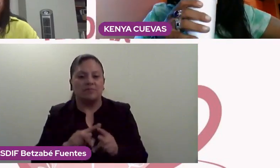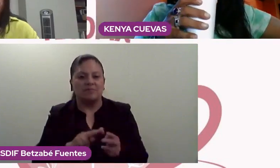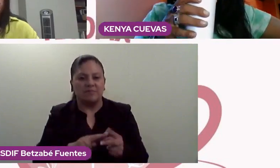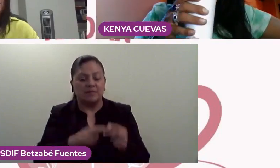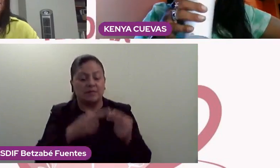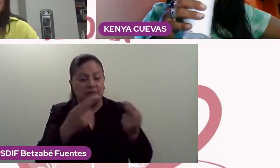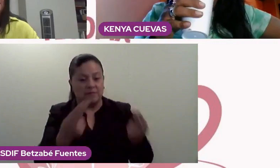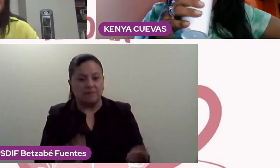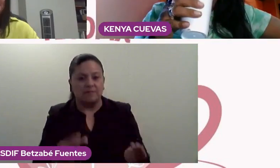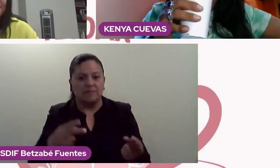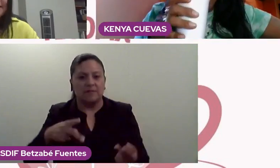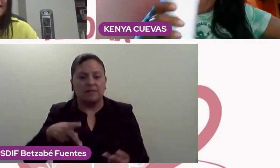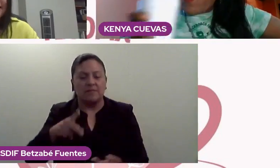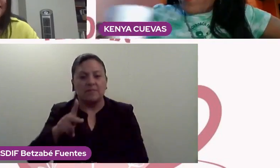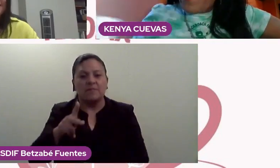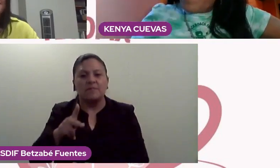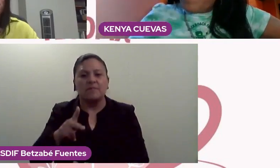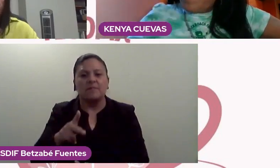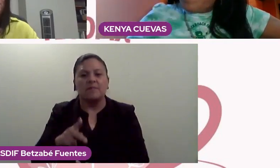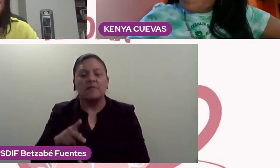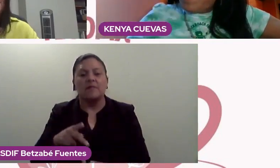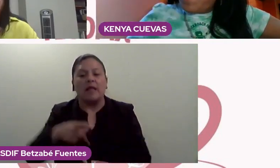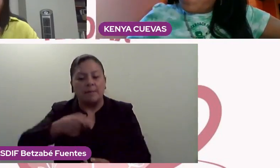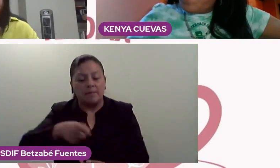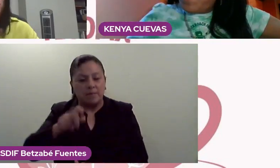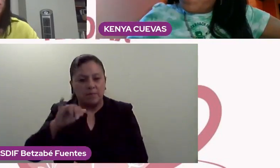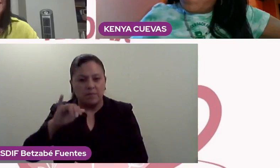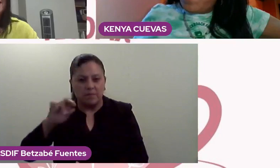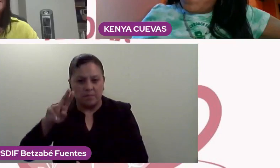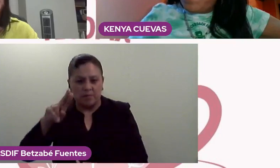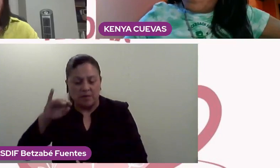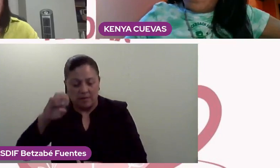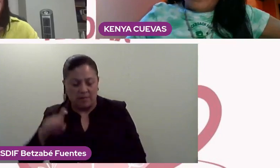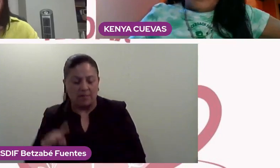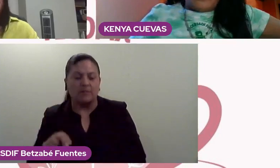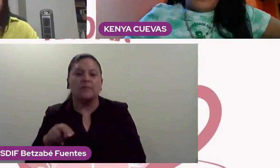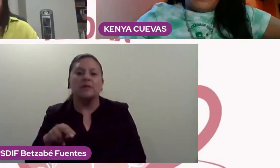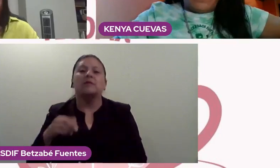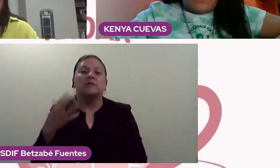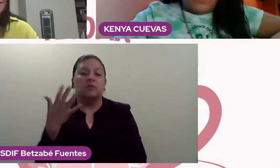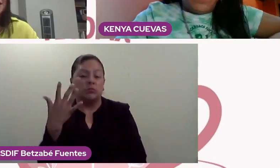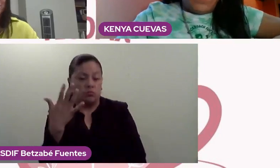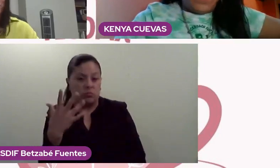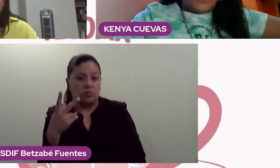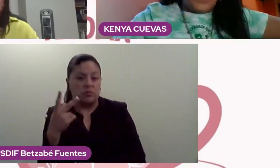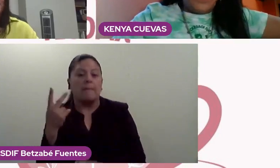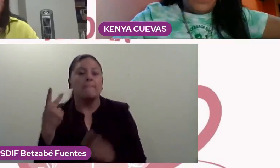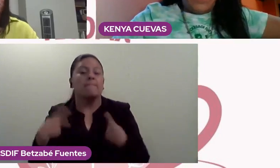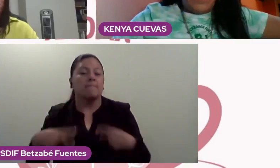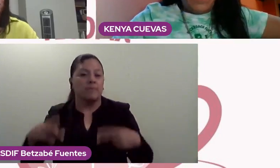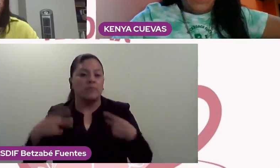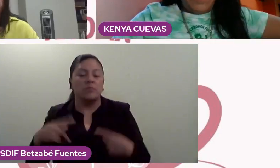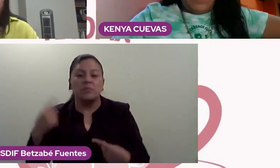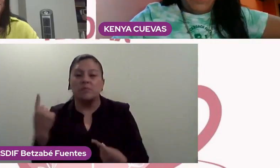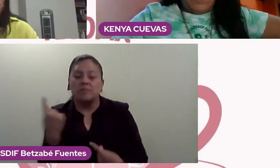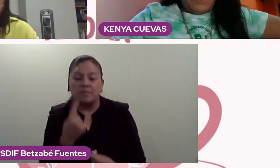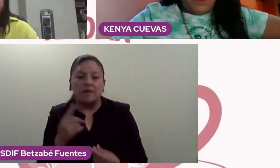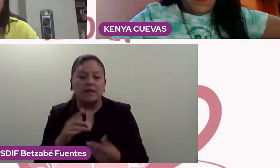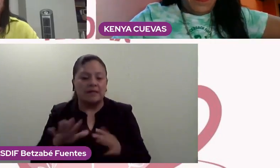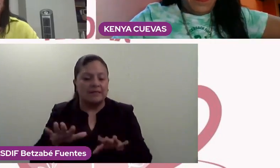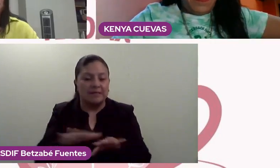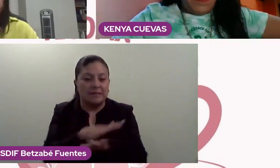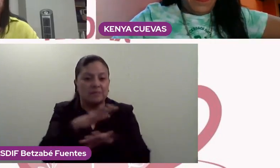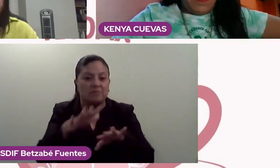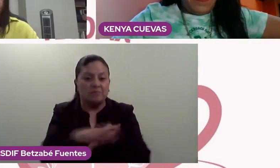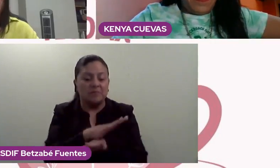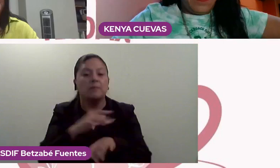50 en la revista Quién 50 como una de las 50 personas que transforman México. Congreso de la